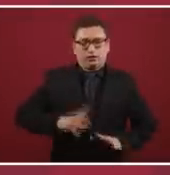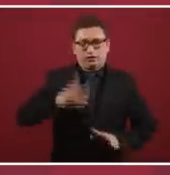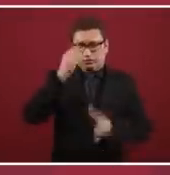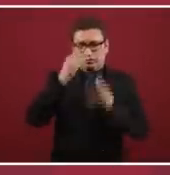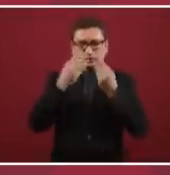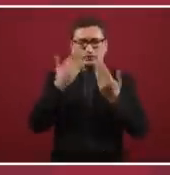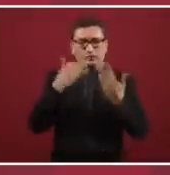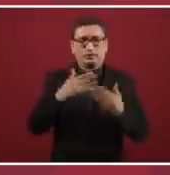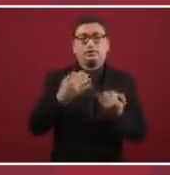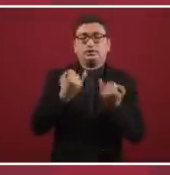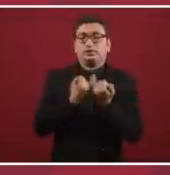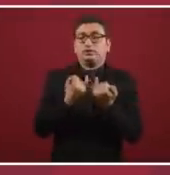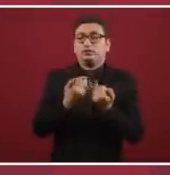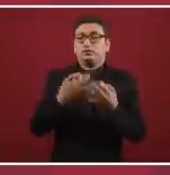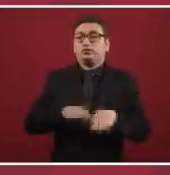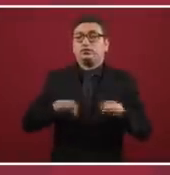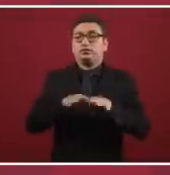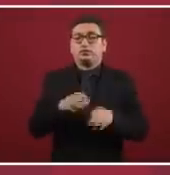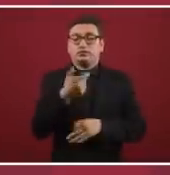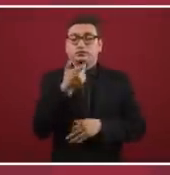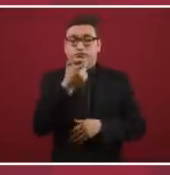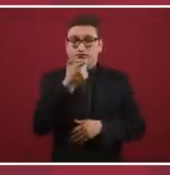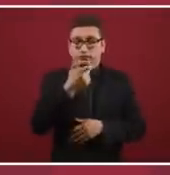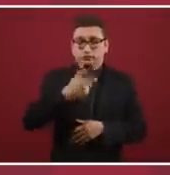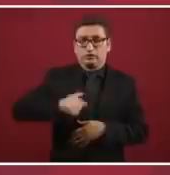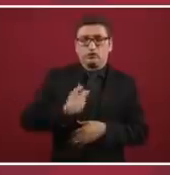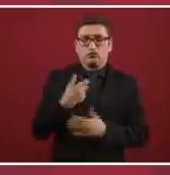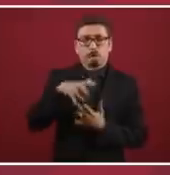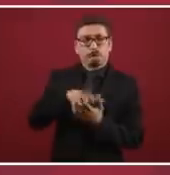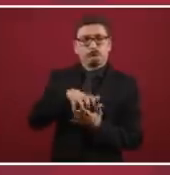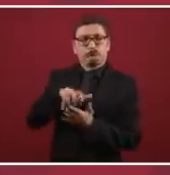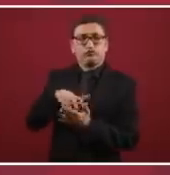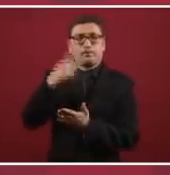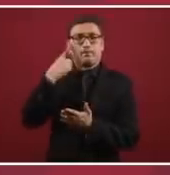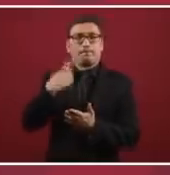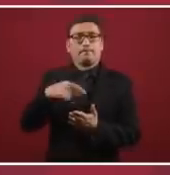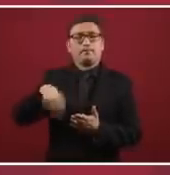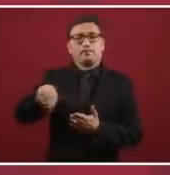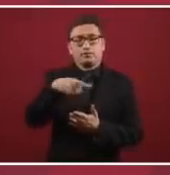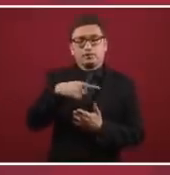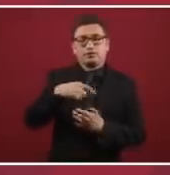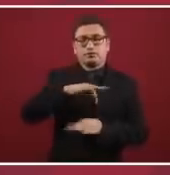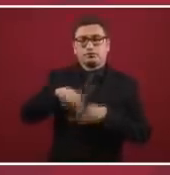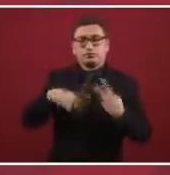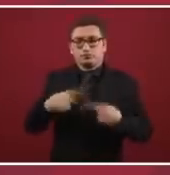permitiendo liberar fondos para el desarrollo, para atender las demandas